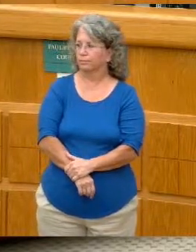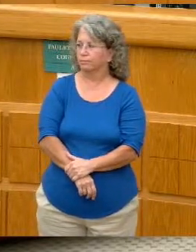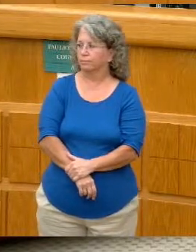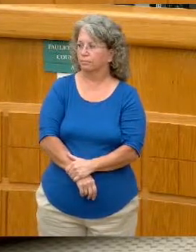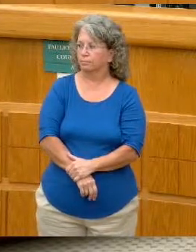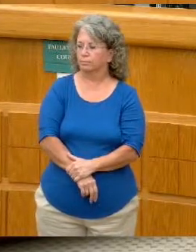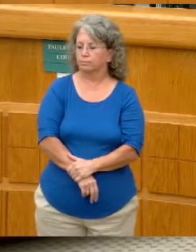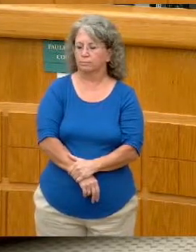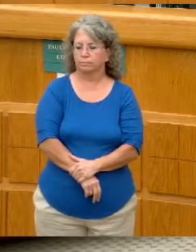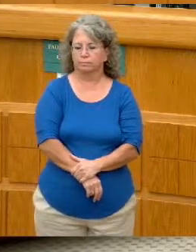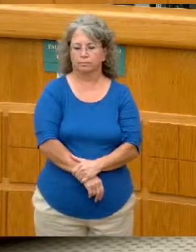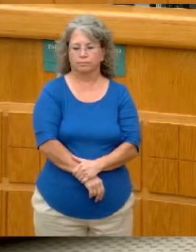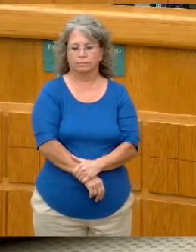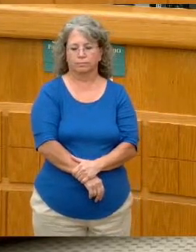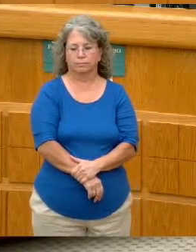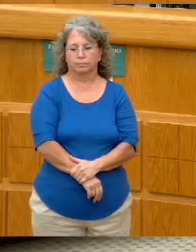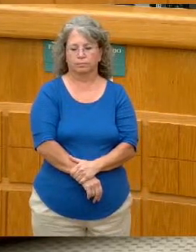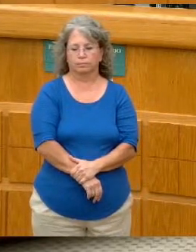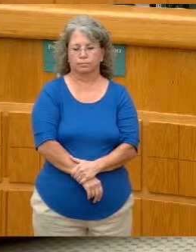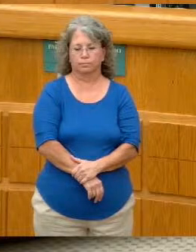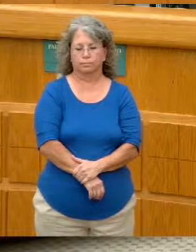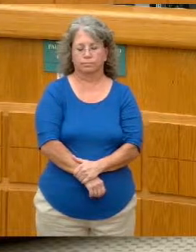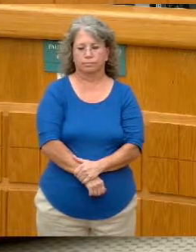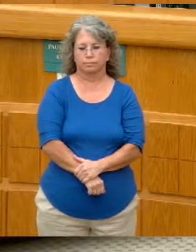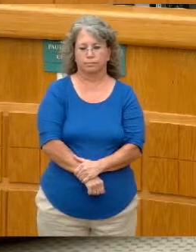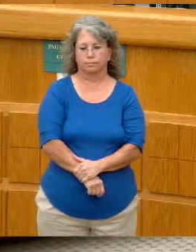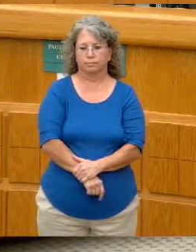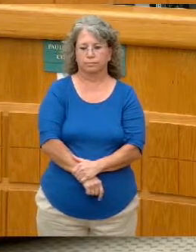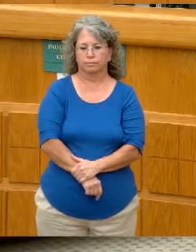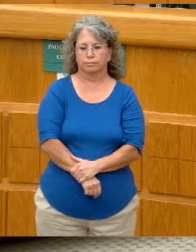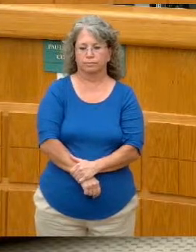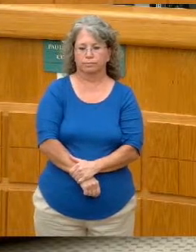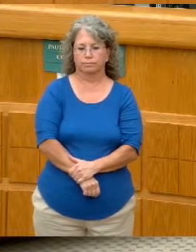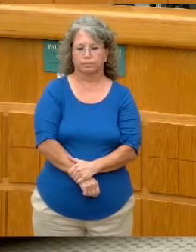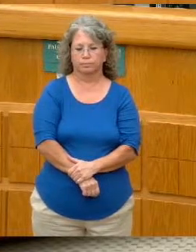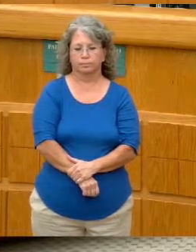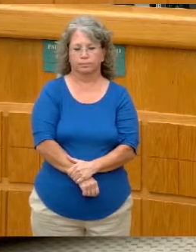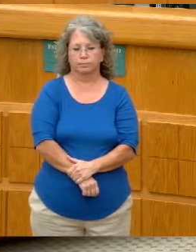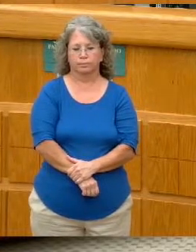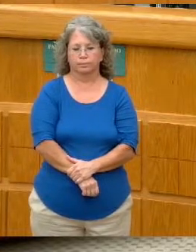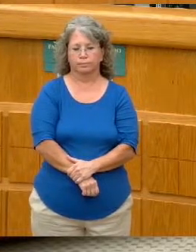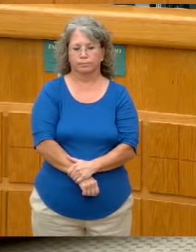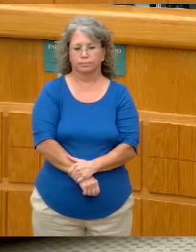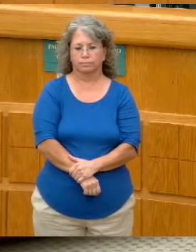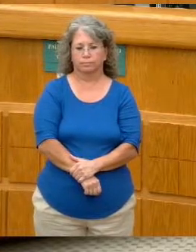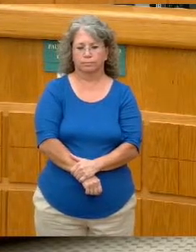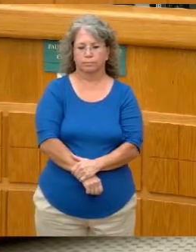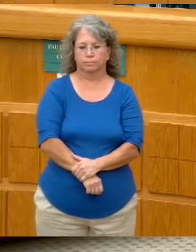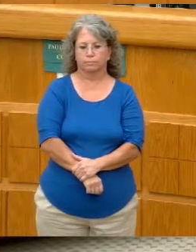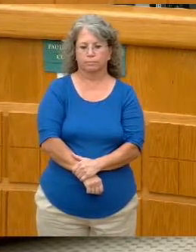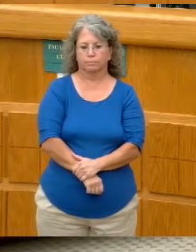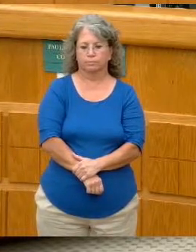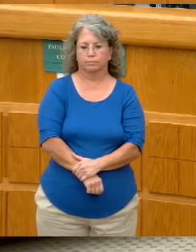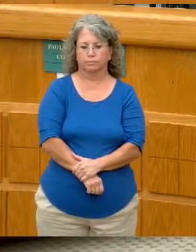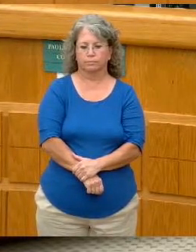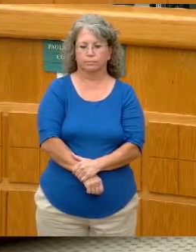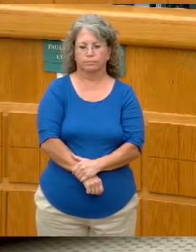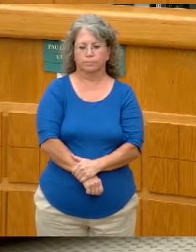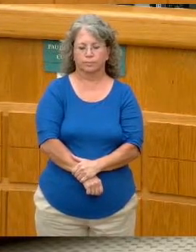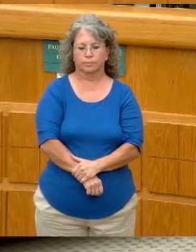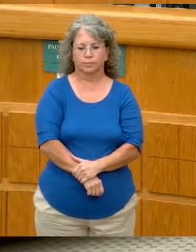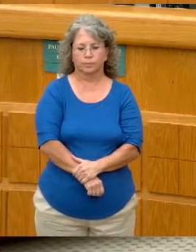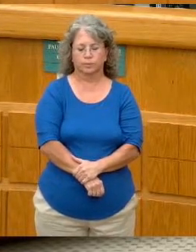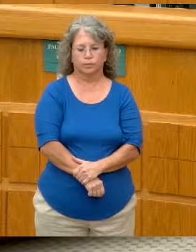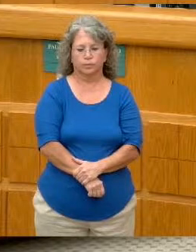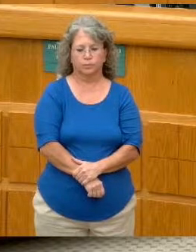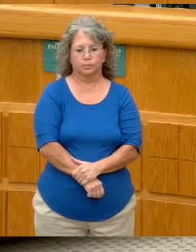están pasando en nuestro condado algunas personas. A pesar de que las cifras van en descenso, aún no debemos bajar la guardia. No se cuenta con vacuna contra el virus